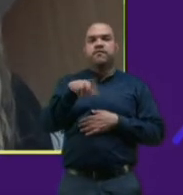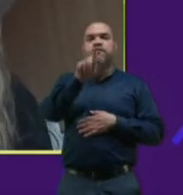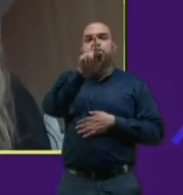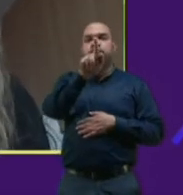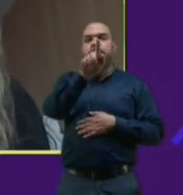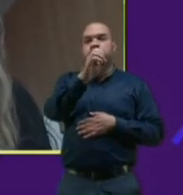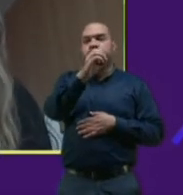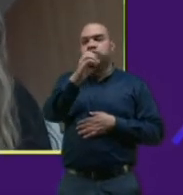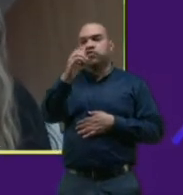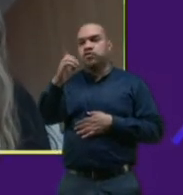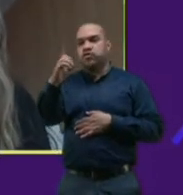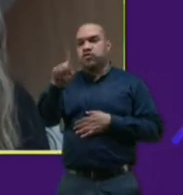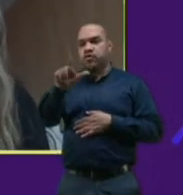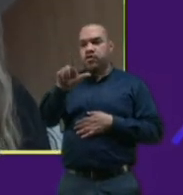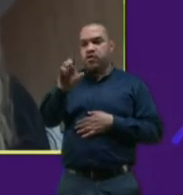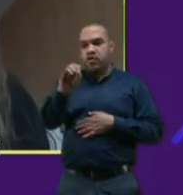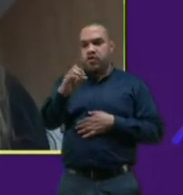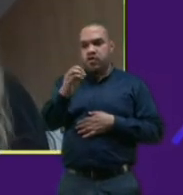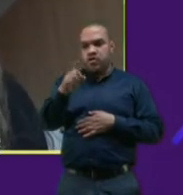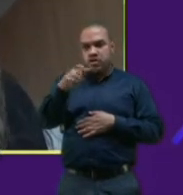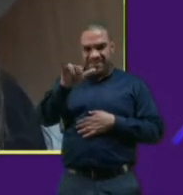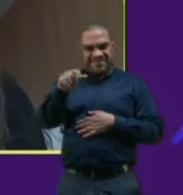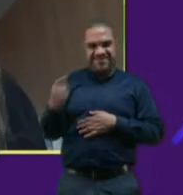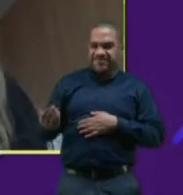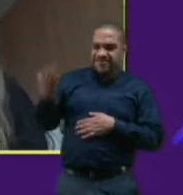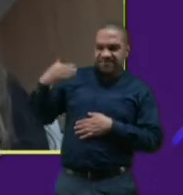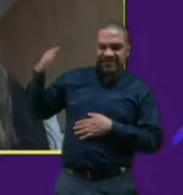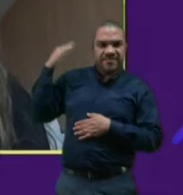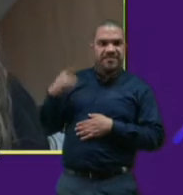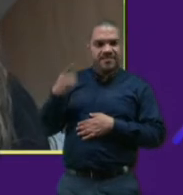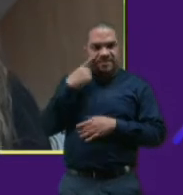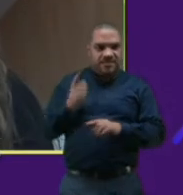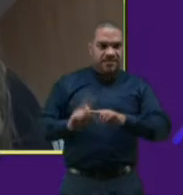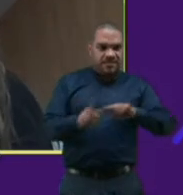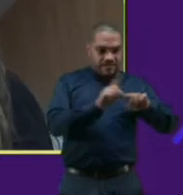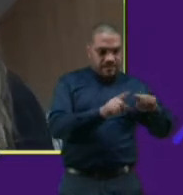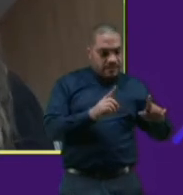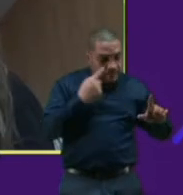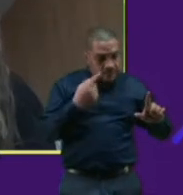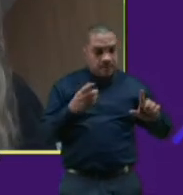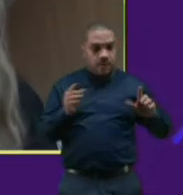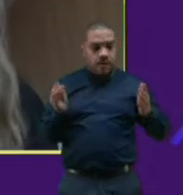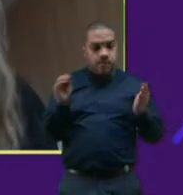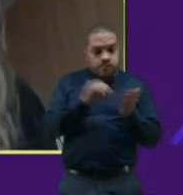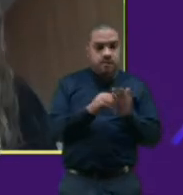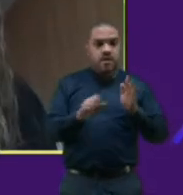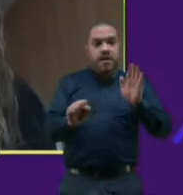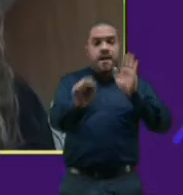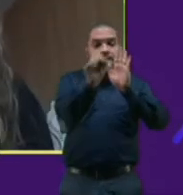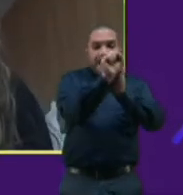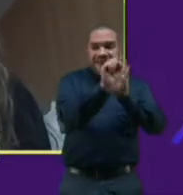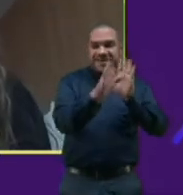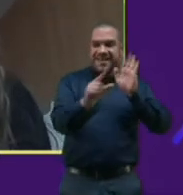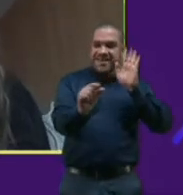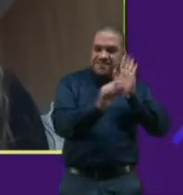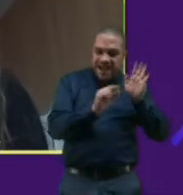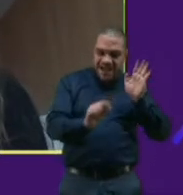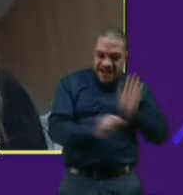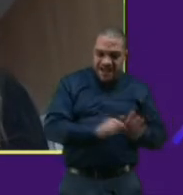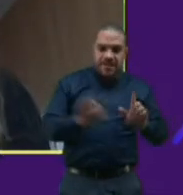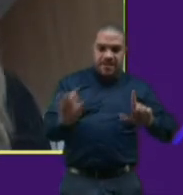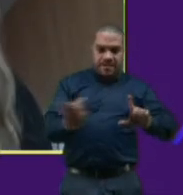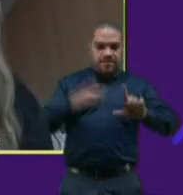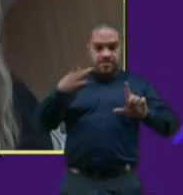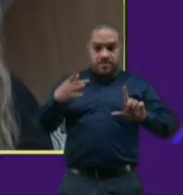un año en la que nos dedicamos a crear marcas de restaurantes virtuales y las operamos desde las famosas cocinas